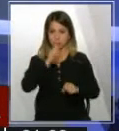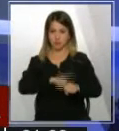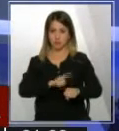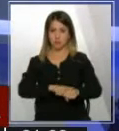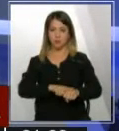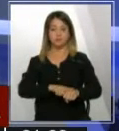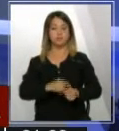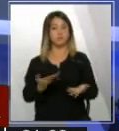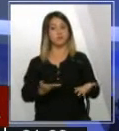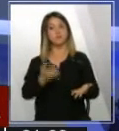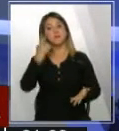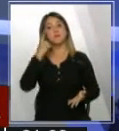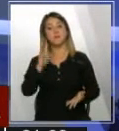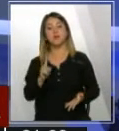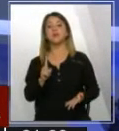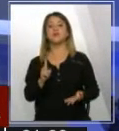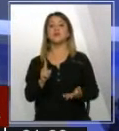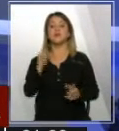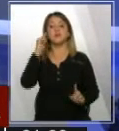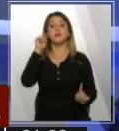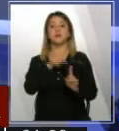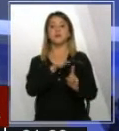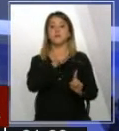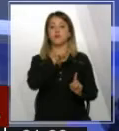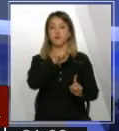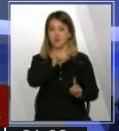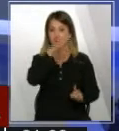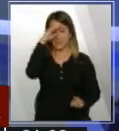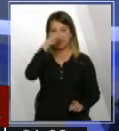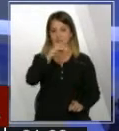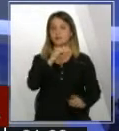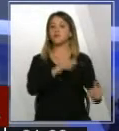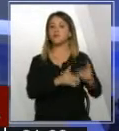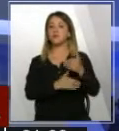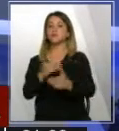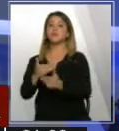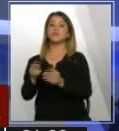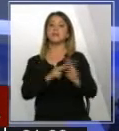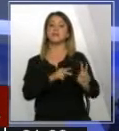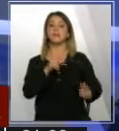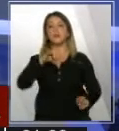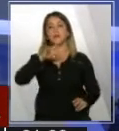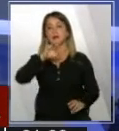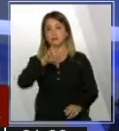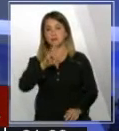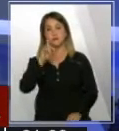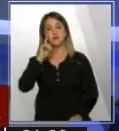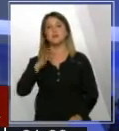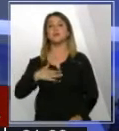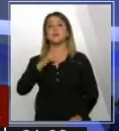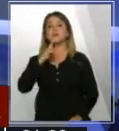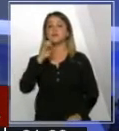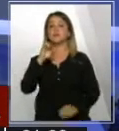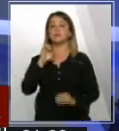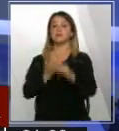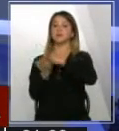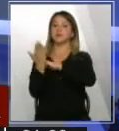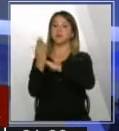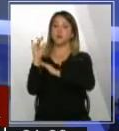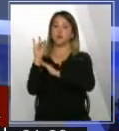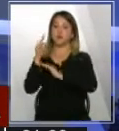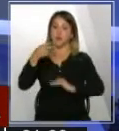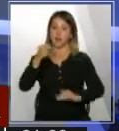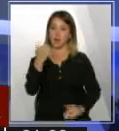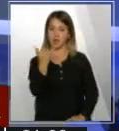Aunque es genuino pensar que el objetivo del canciller es velar por el proceso que lidera el Panzer y que nos tiene enfrentados con Bolivia ante la Corte de la